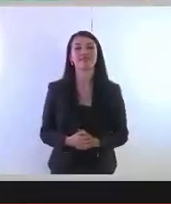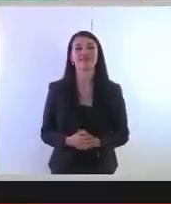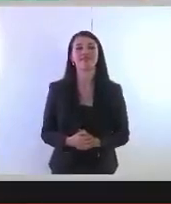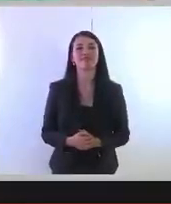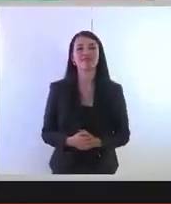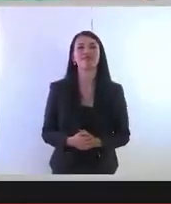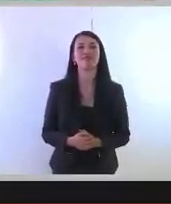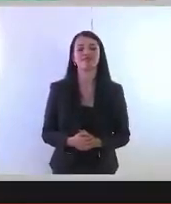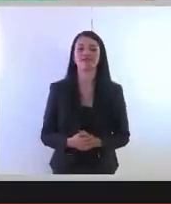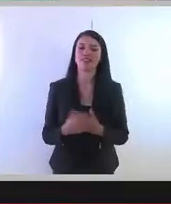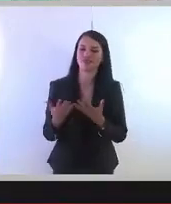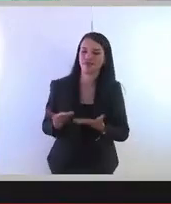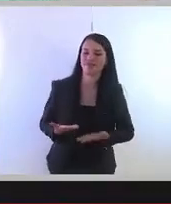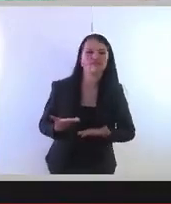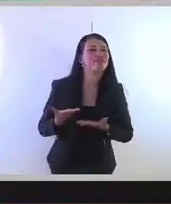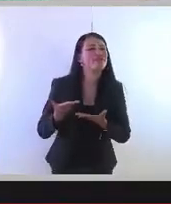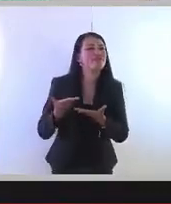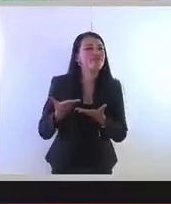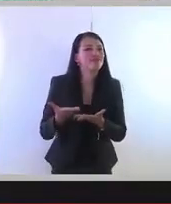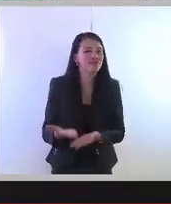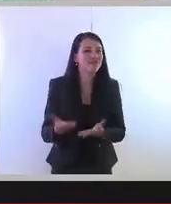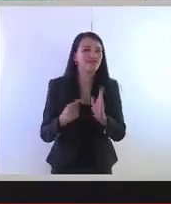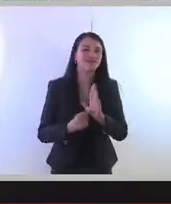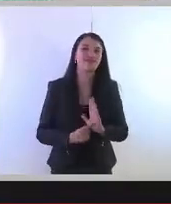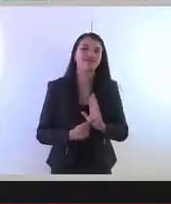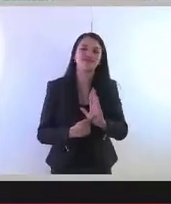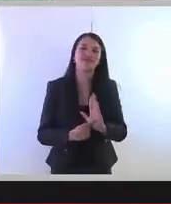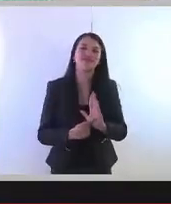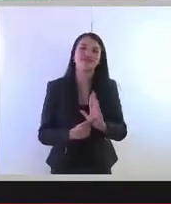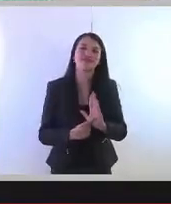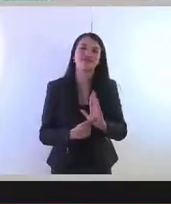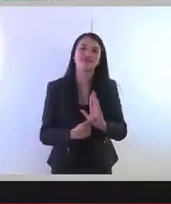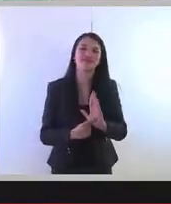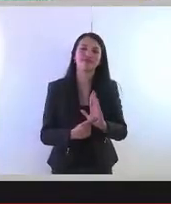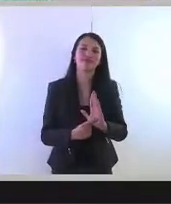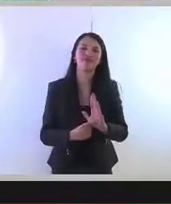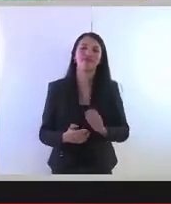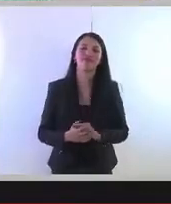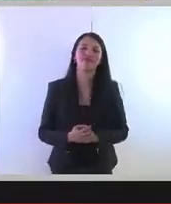Quiero presentarles también la presencia